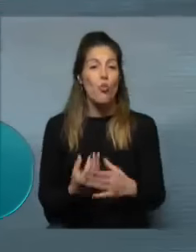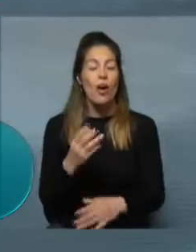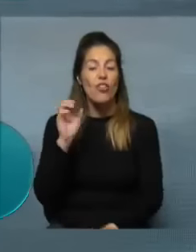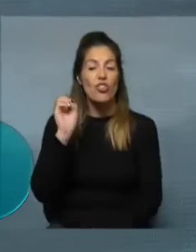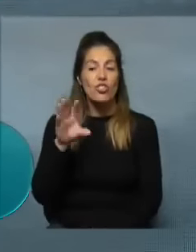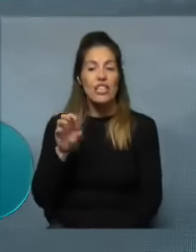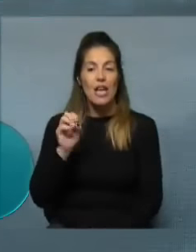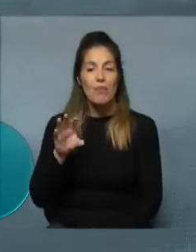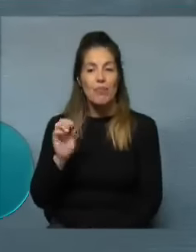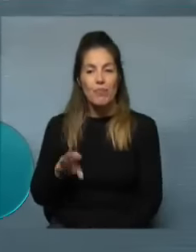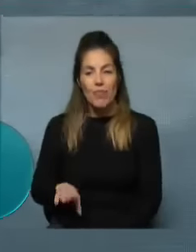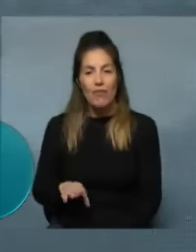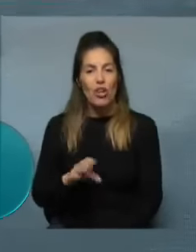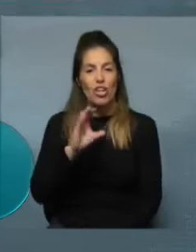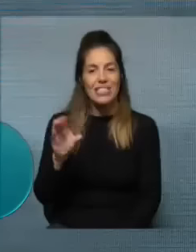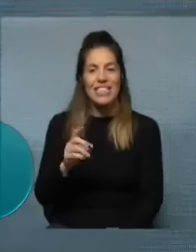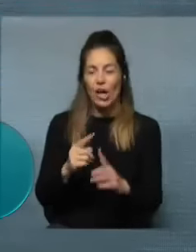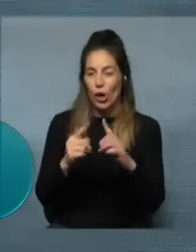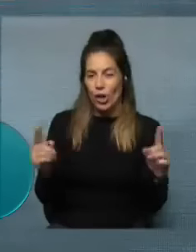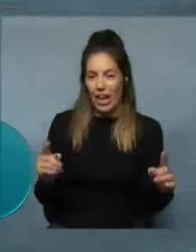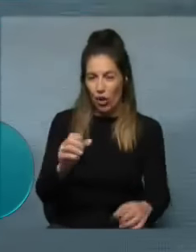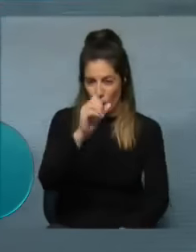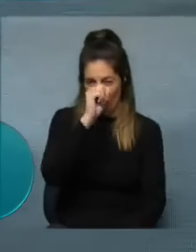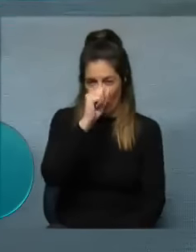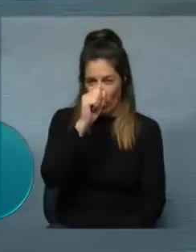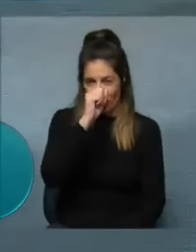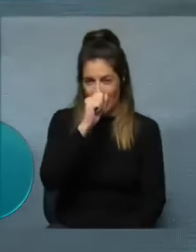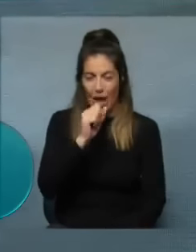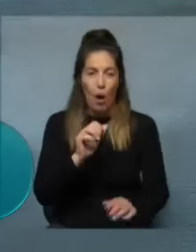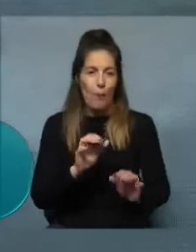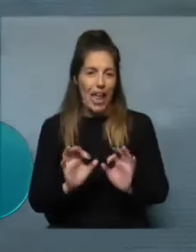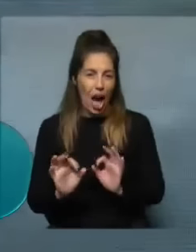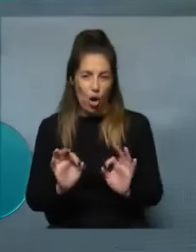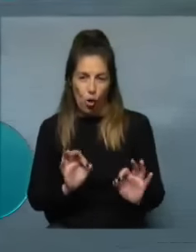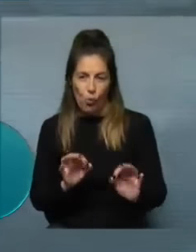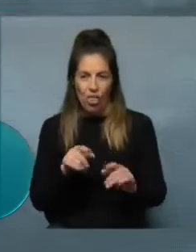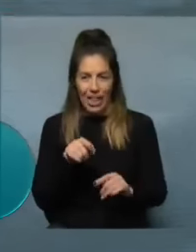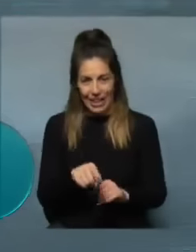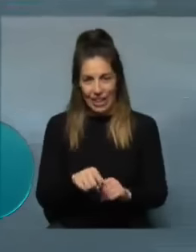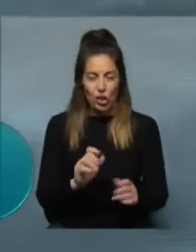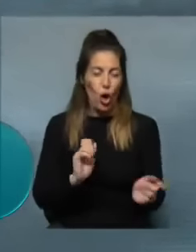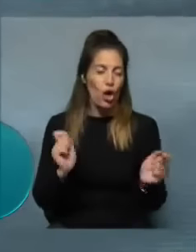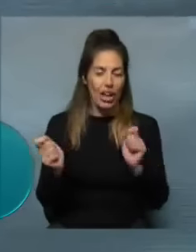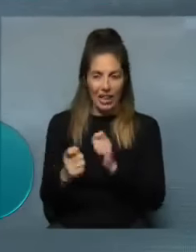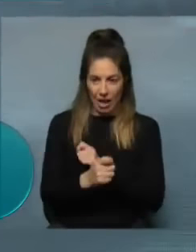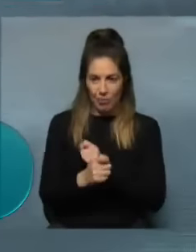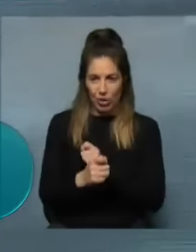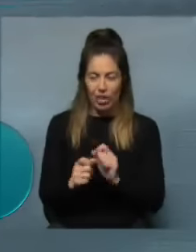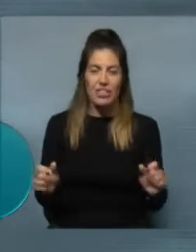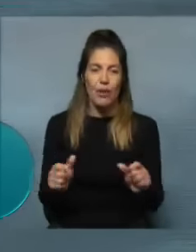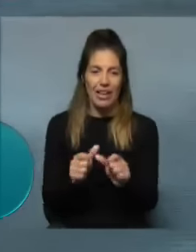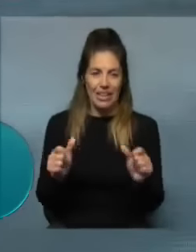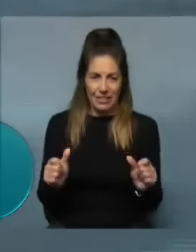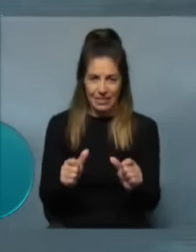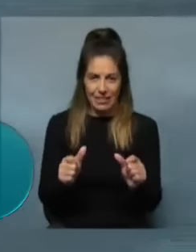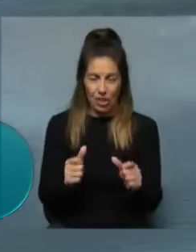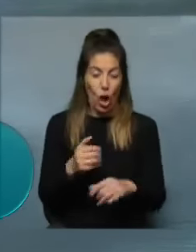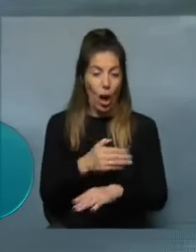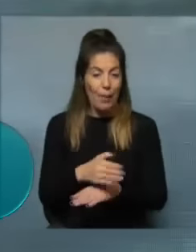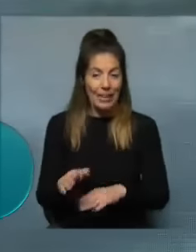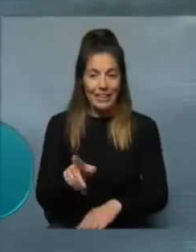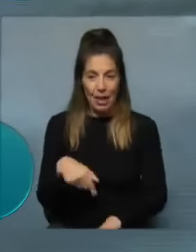en la intersección de Cerro Largo y Florida para acomodar justamente todos estos cambios que se van a estar llevando a cabo a partir